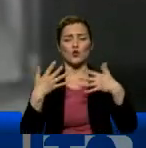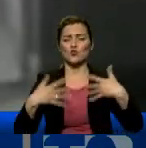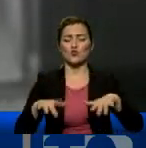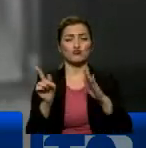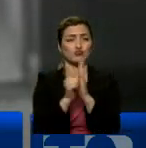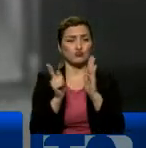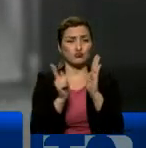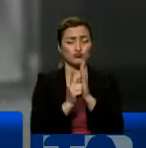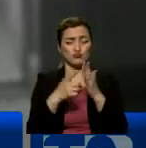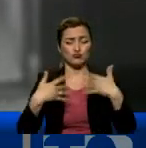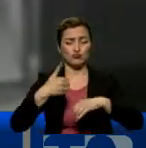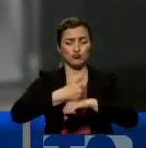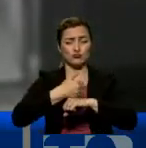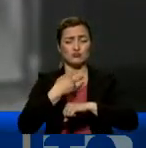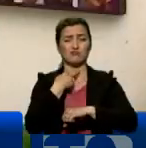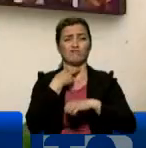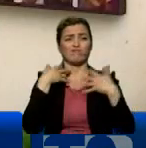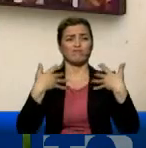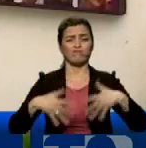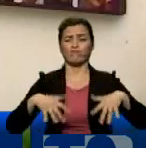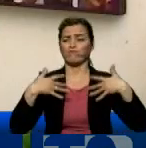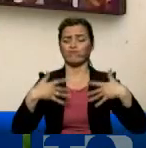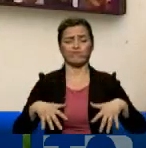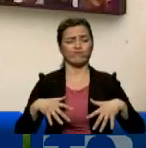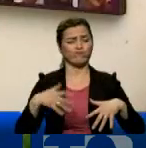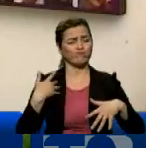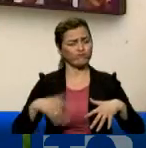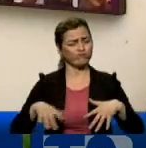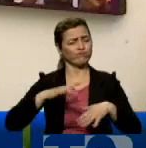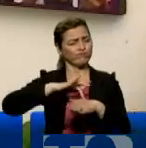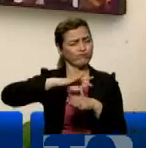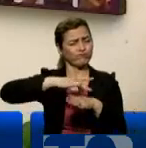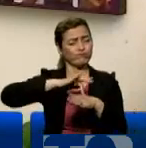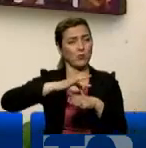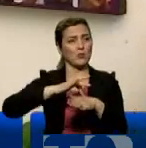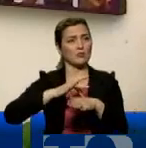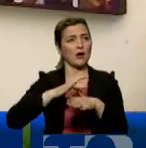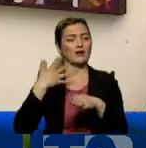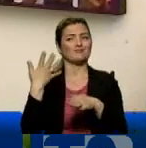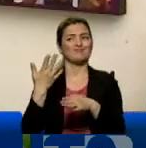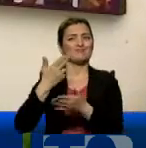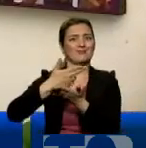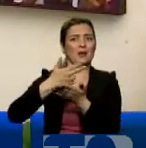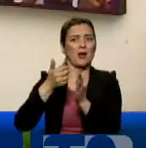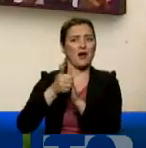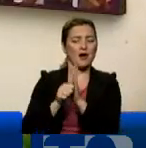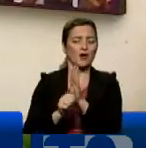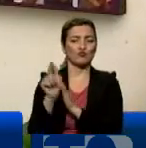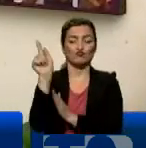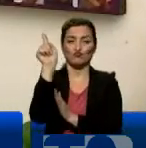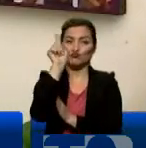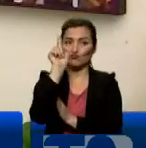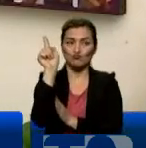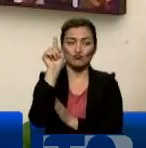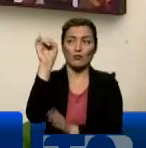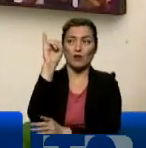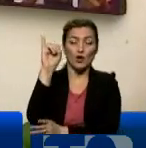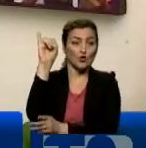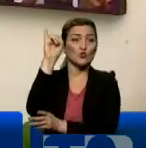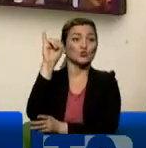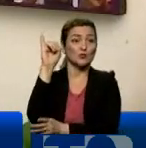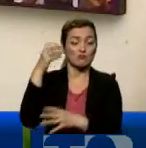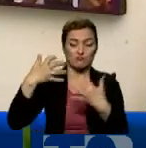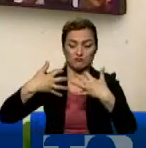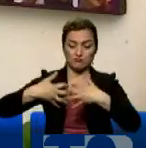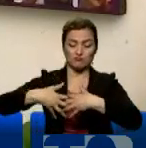las alarmas de las autoridades. No son armas artesanales que podrían estarse elaborando aquí, son más bien armas industriales que